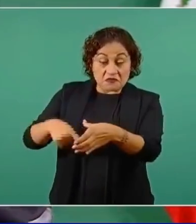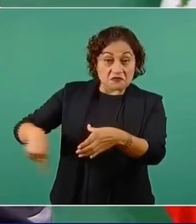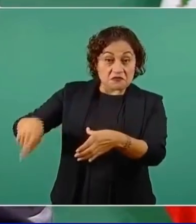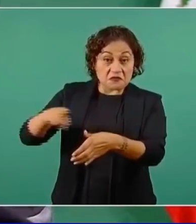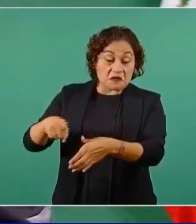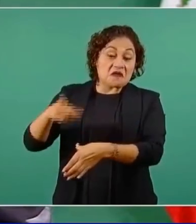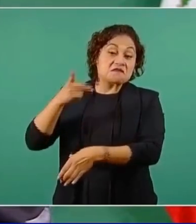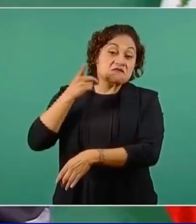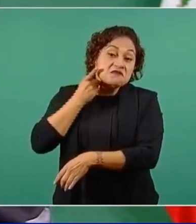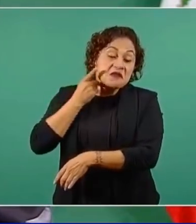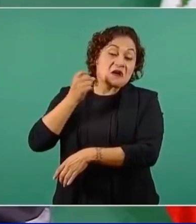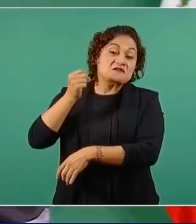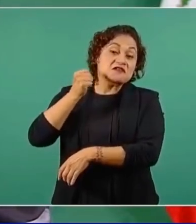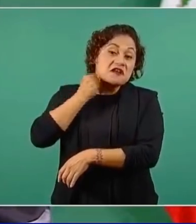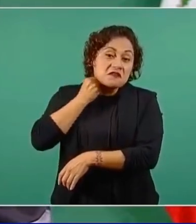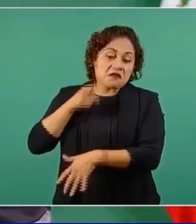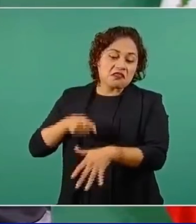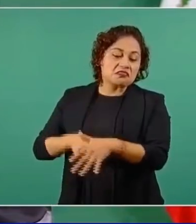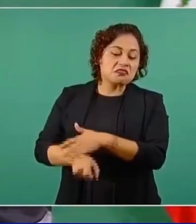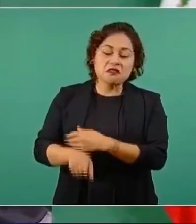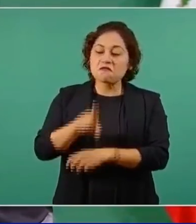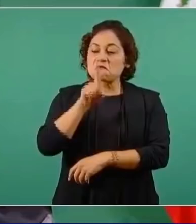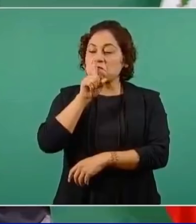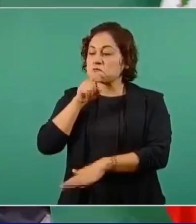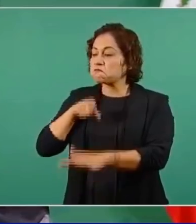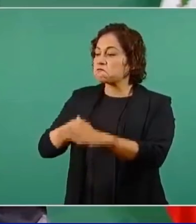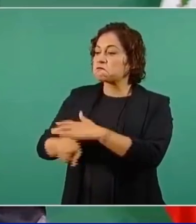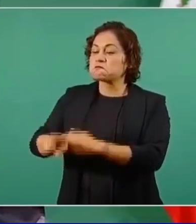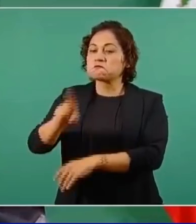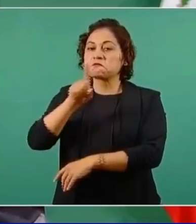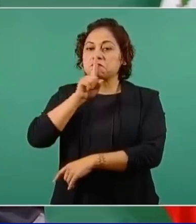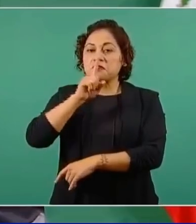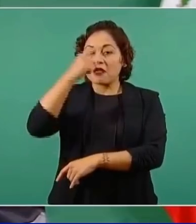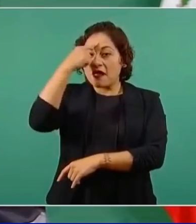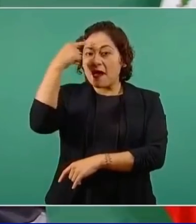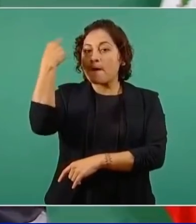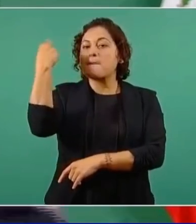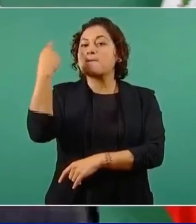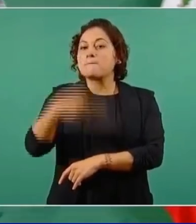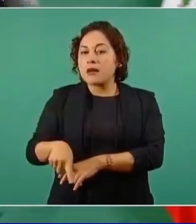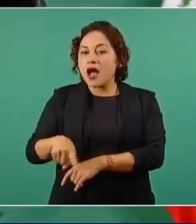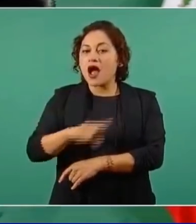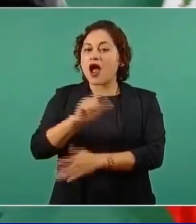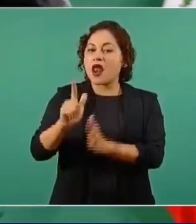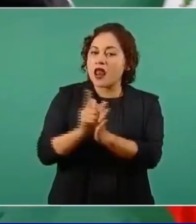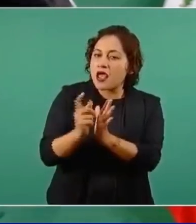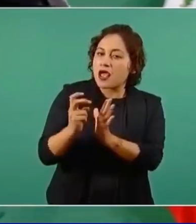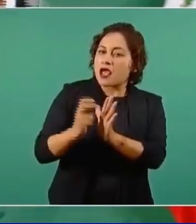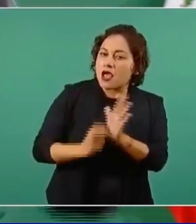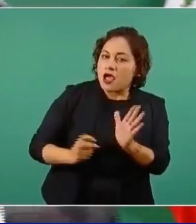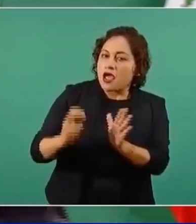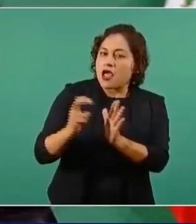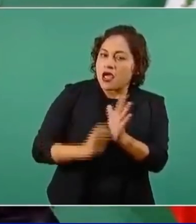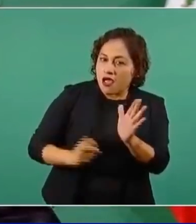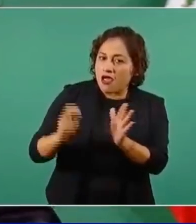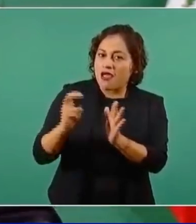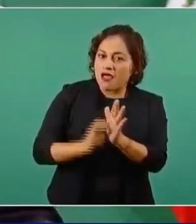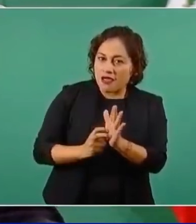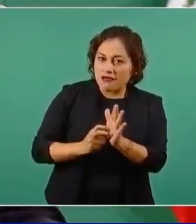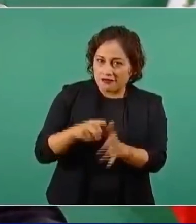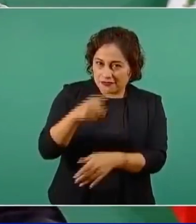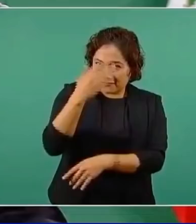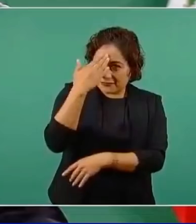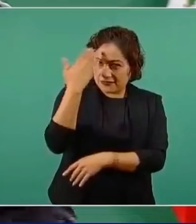para que aprobaran las llamadas reformas estructurales? Lo que está en la fiscalía